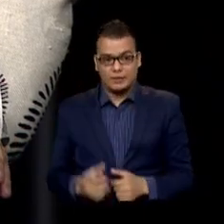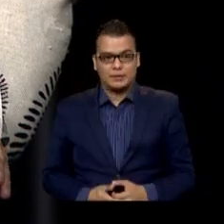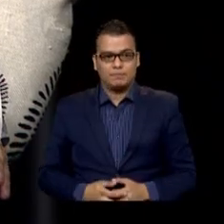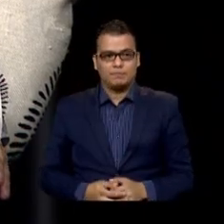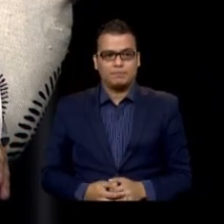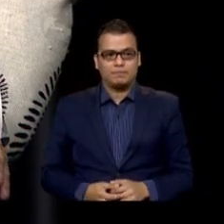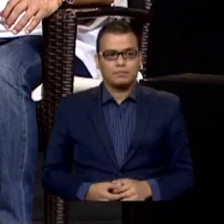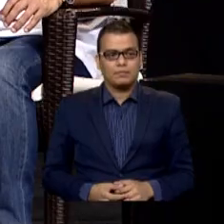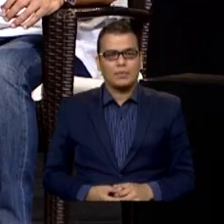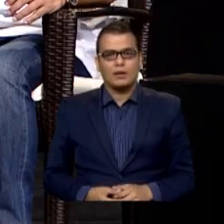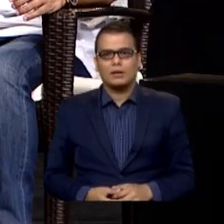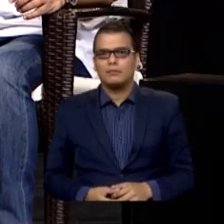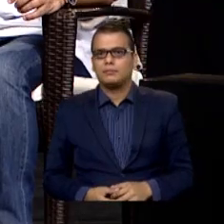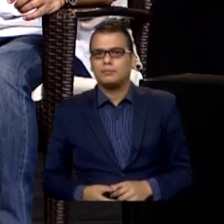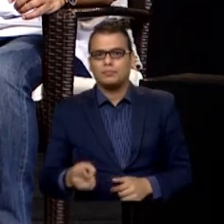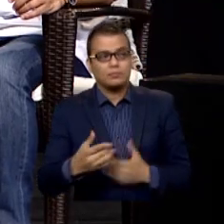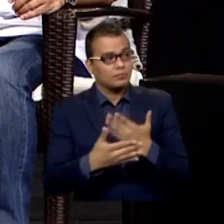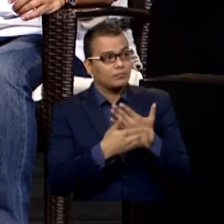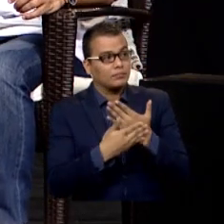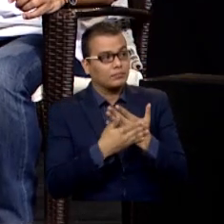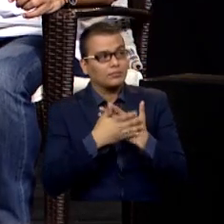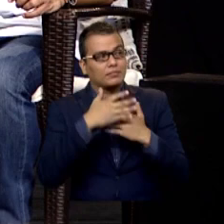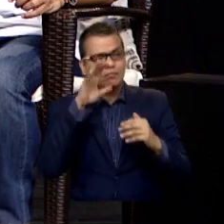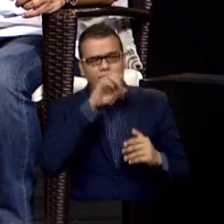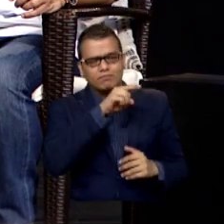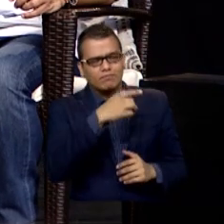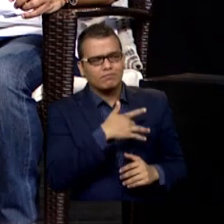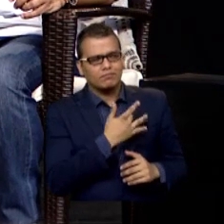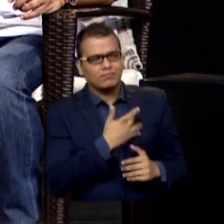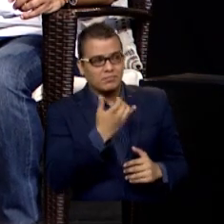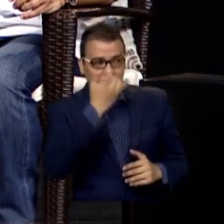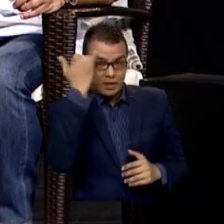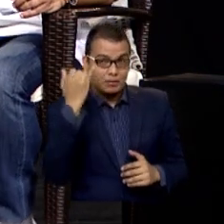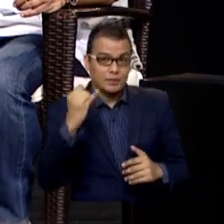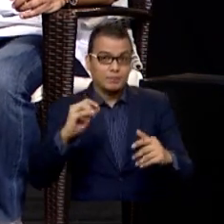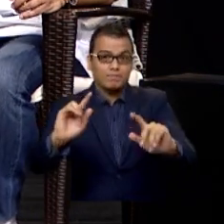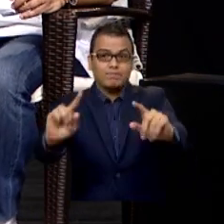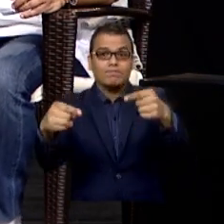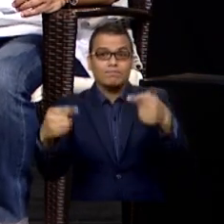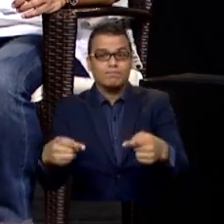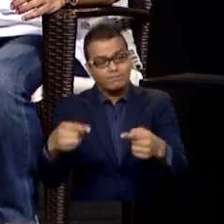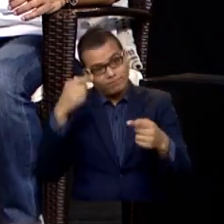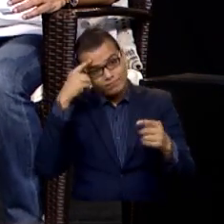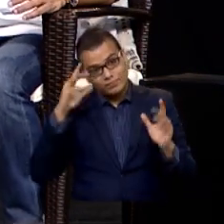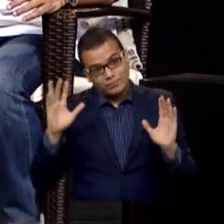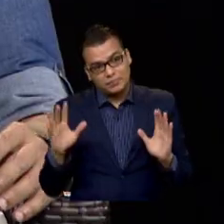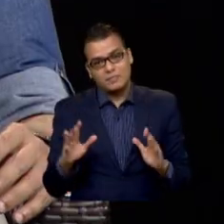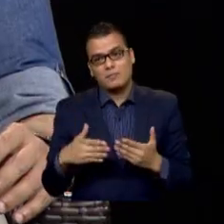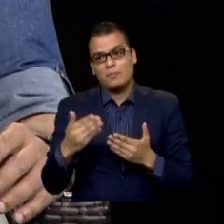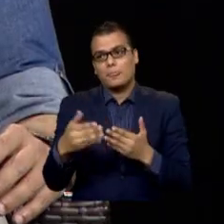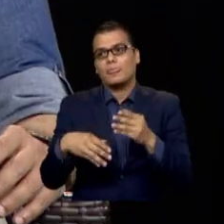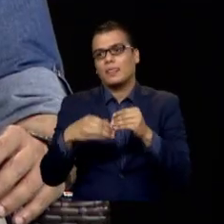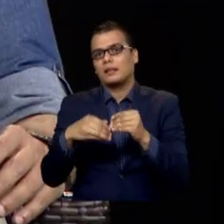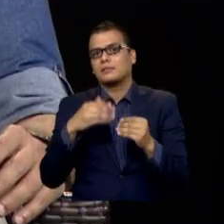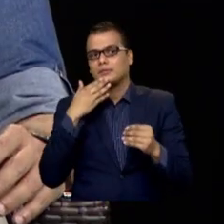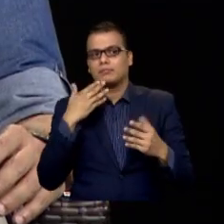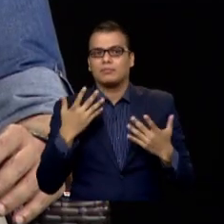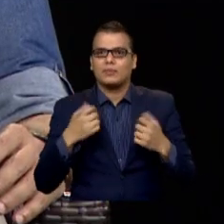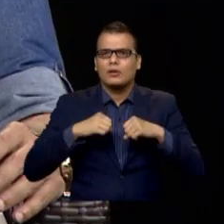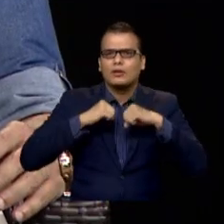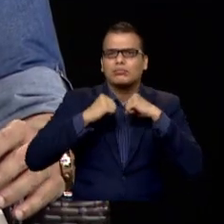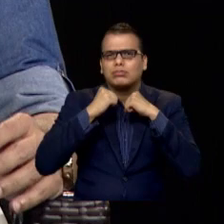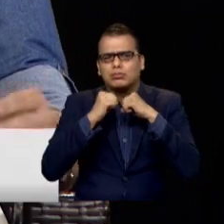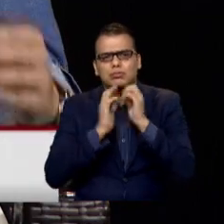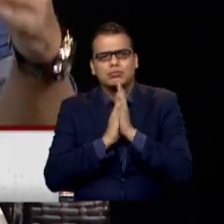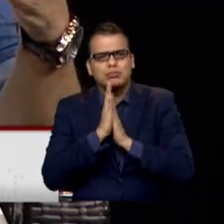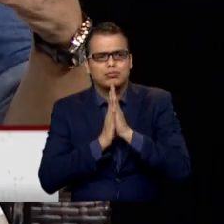¿cómo recibimos este anuncio? Usted me imagina, el de la América sí toca jugar el torneo. Bueno, ese, ya tendremos tiempo de volver a mantener